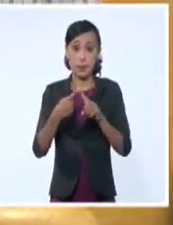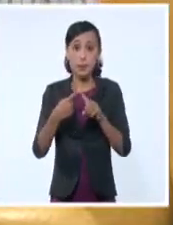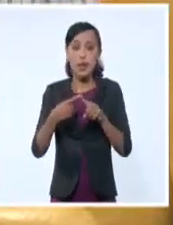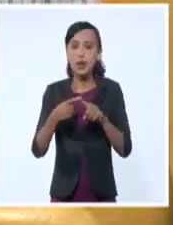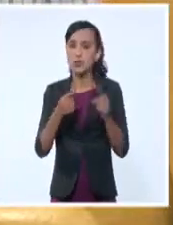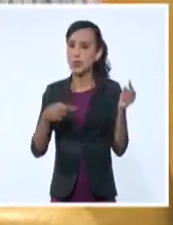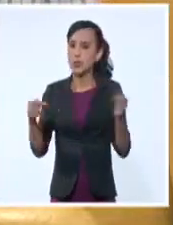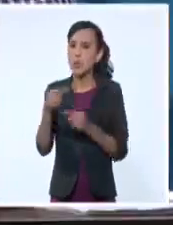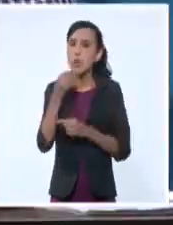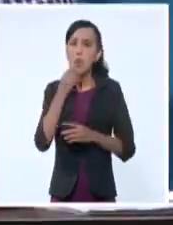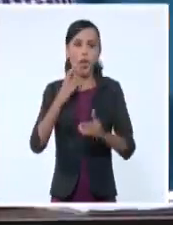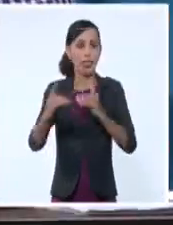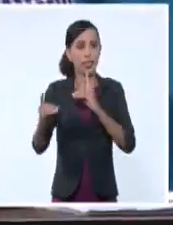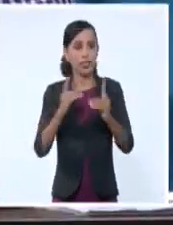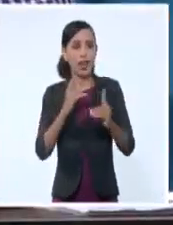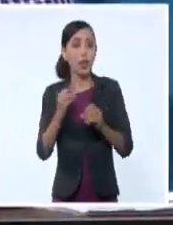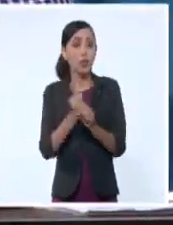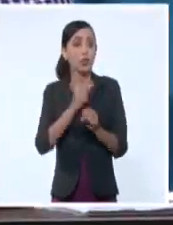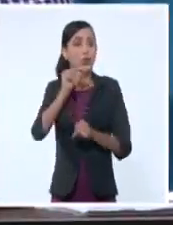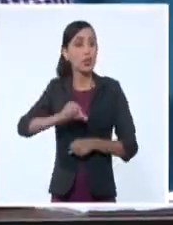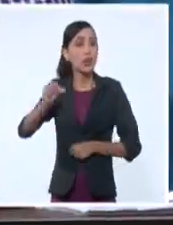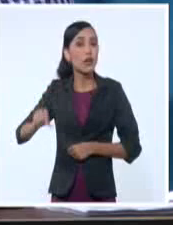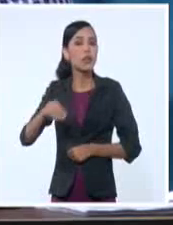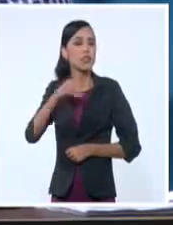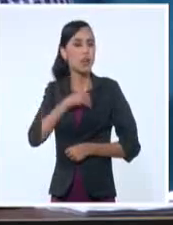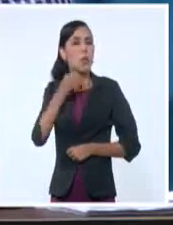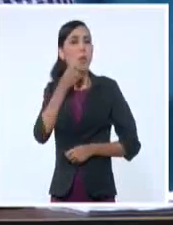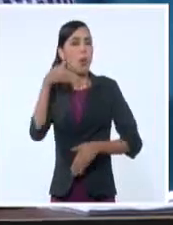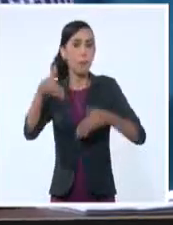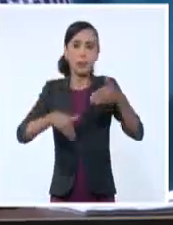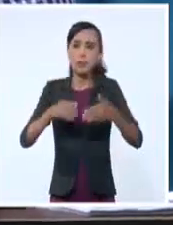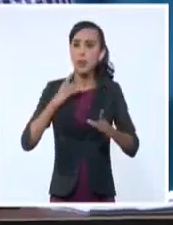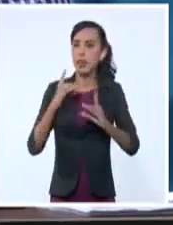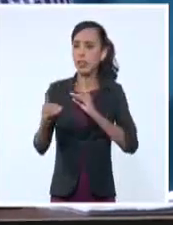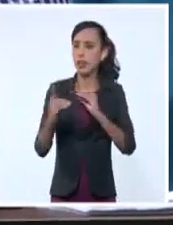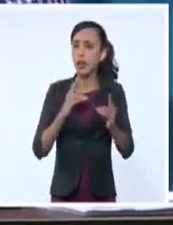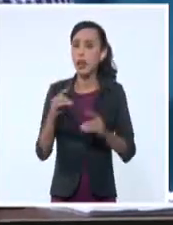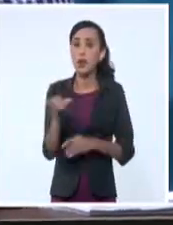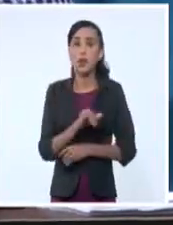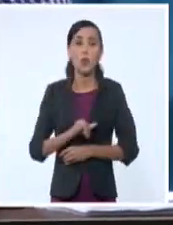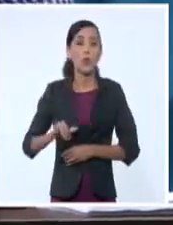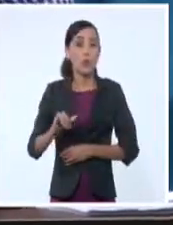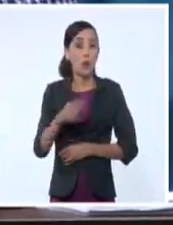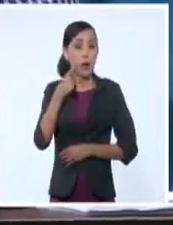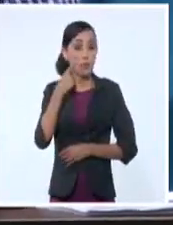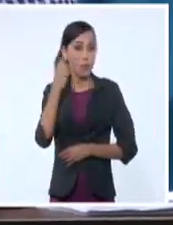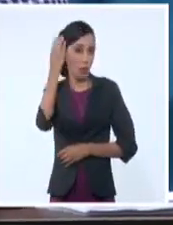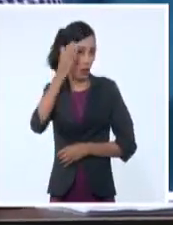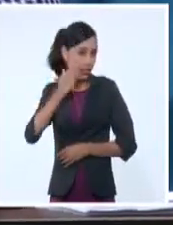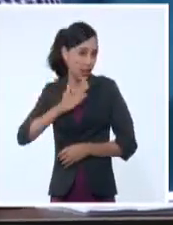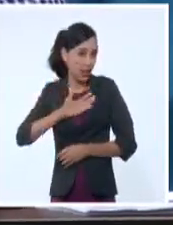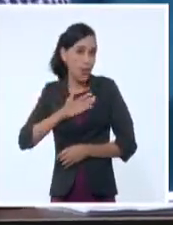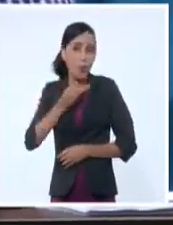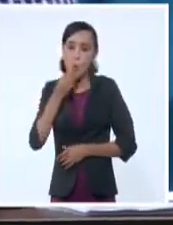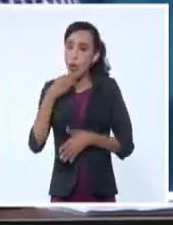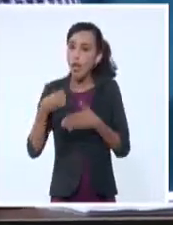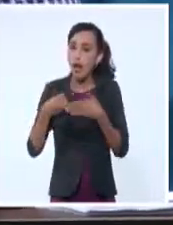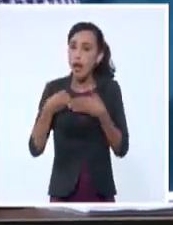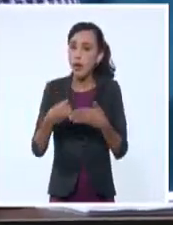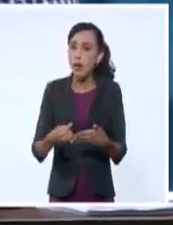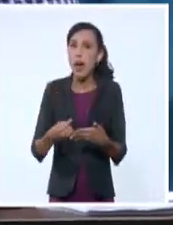debate, o sea, que los trabajadores puedan participar en el debate, puedan dar sus opiniones, puedan aportarle